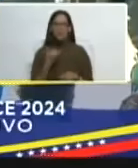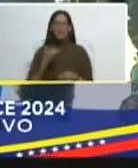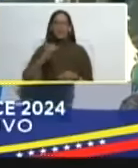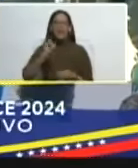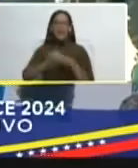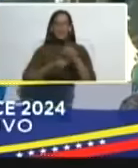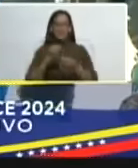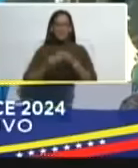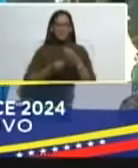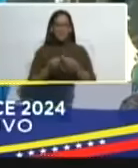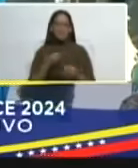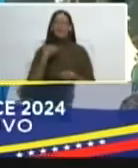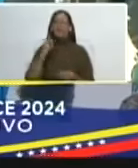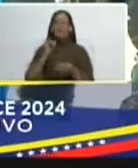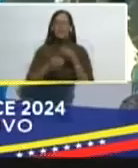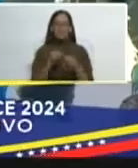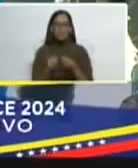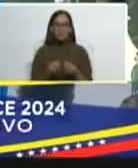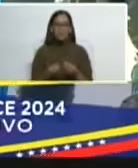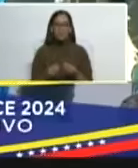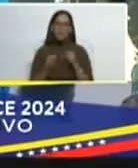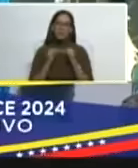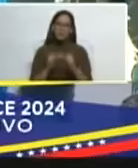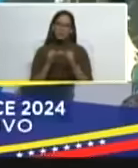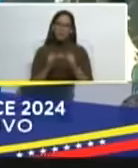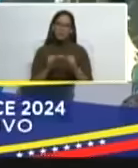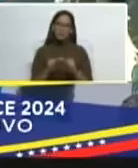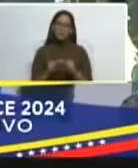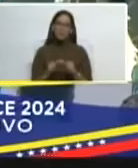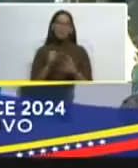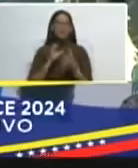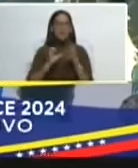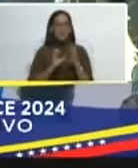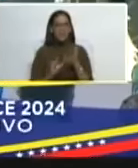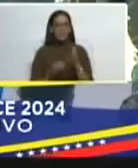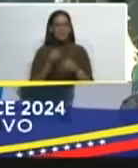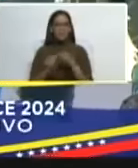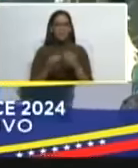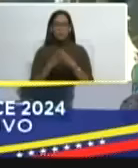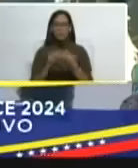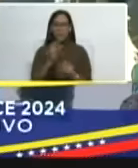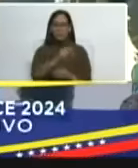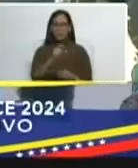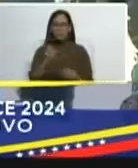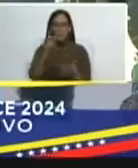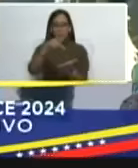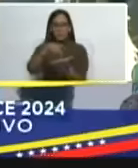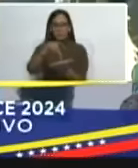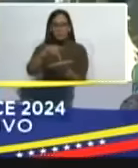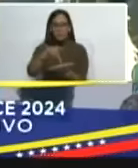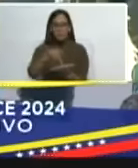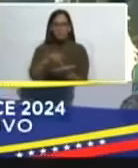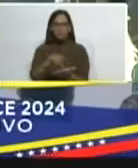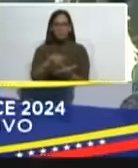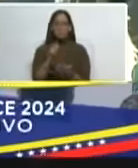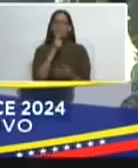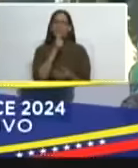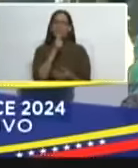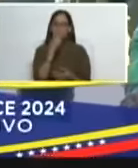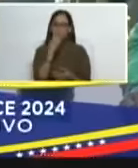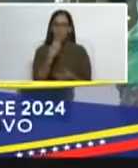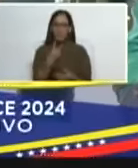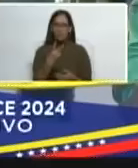la pertinencia. Y esos dos elementos generaron en todos los actores que están aquí presentes y en, quienes nos están